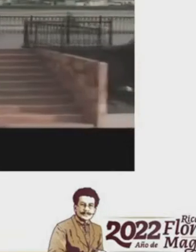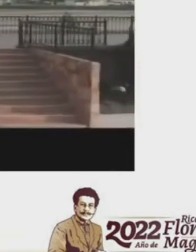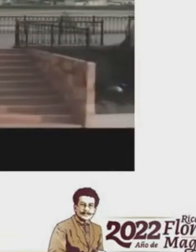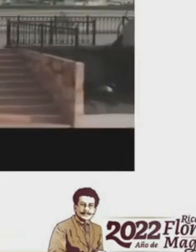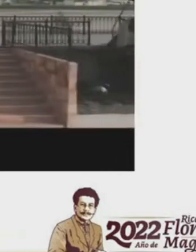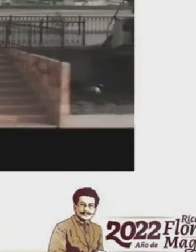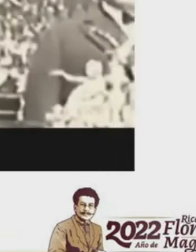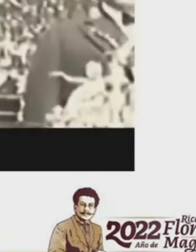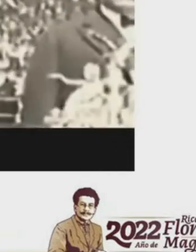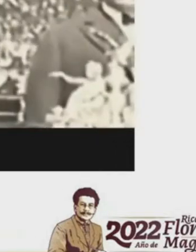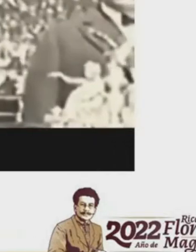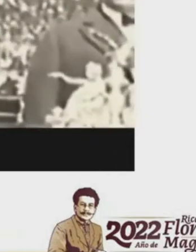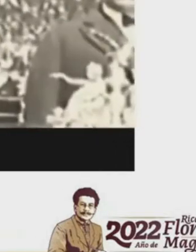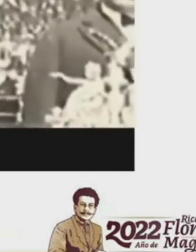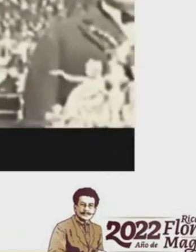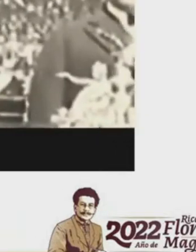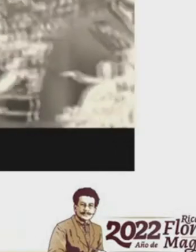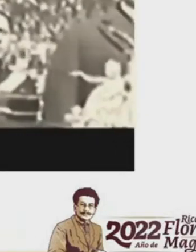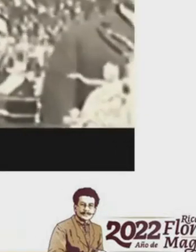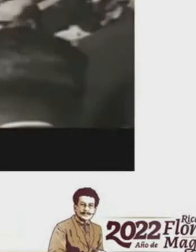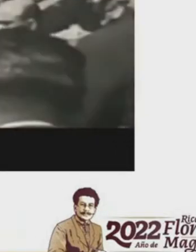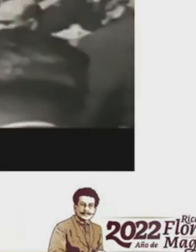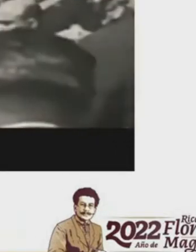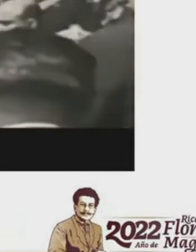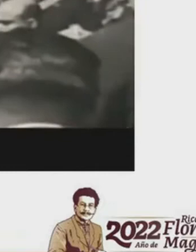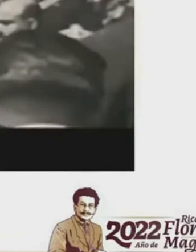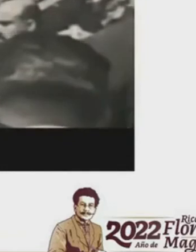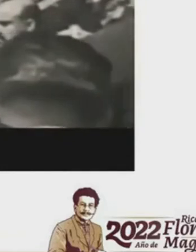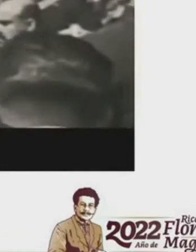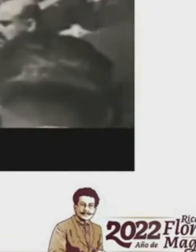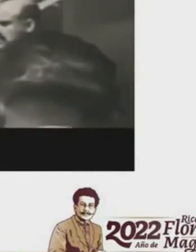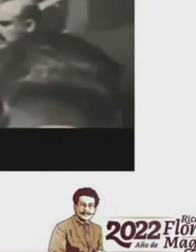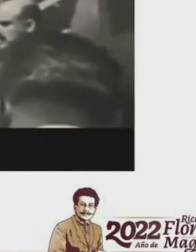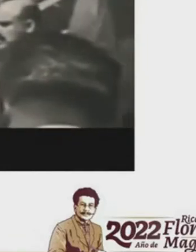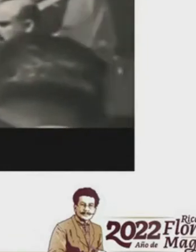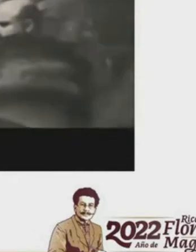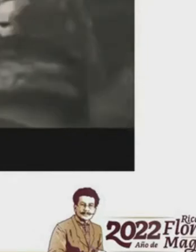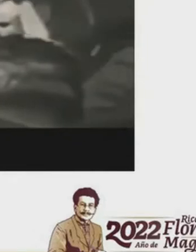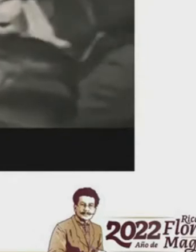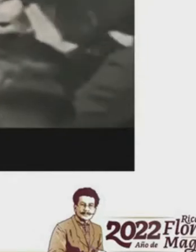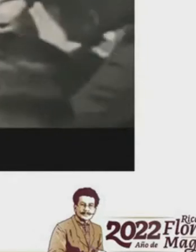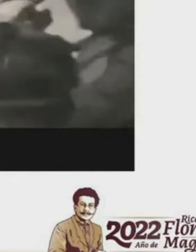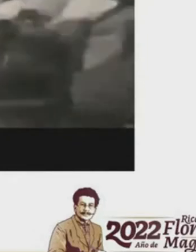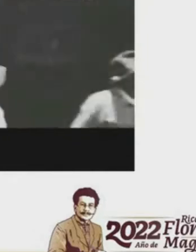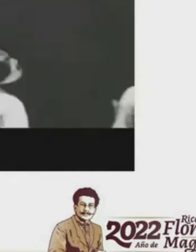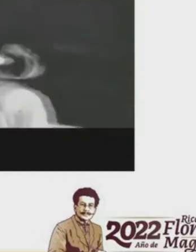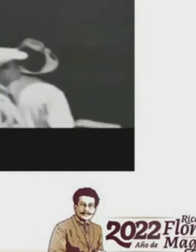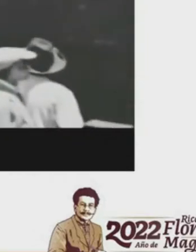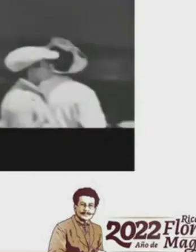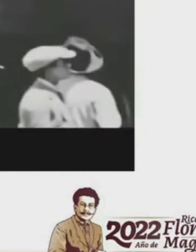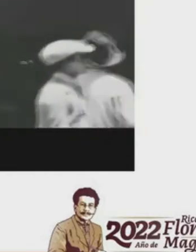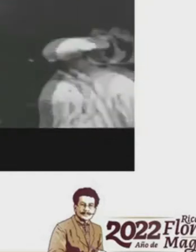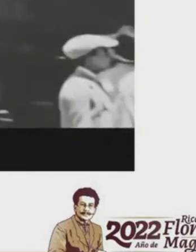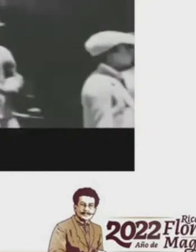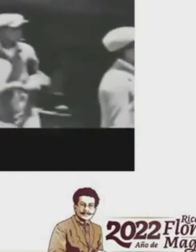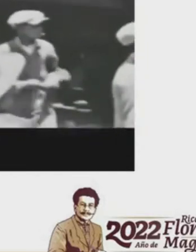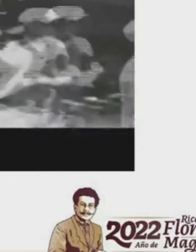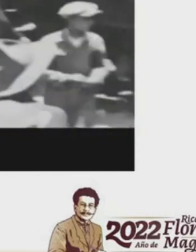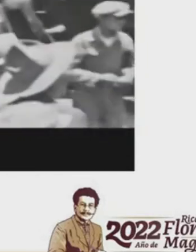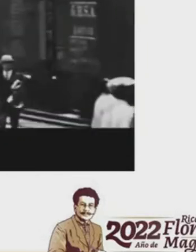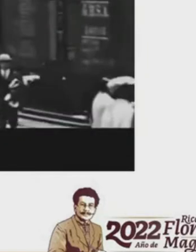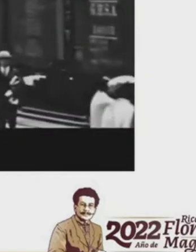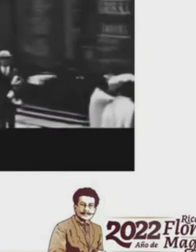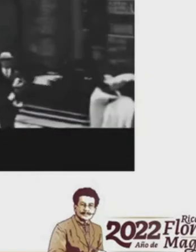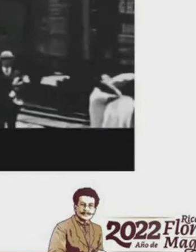Tren Presidencial Olivo fue gestionado por el presidente Plutarco Elías Calles en el año de 1927. Fue el medio de transporte